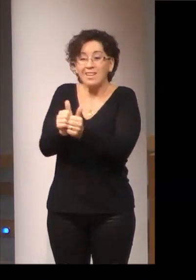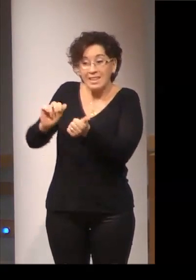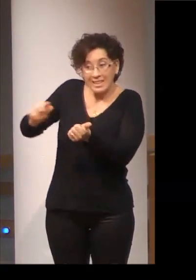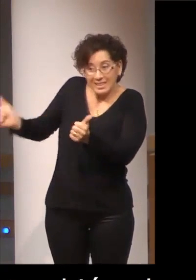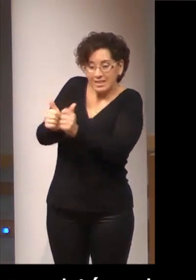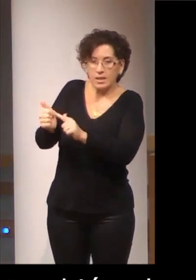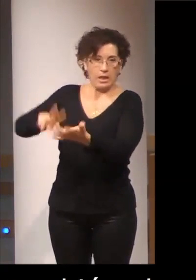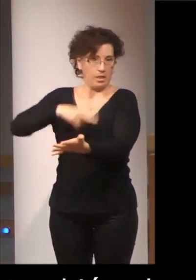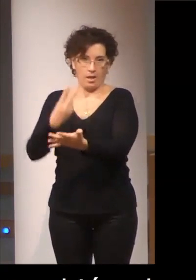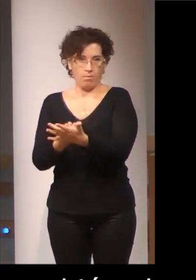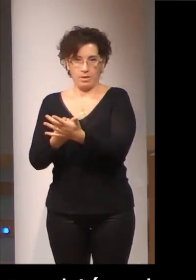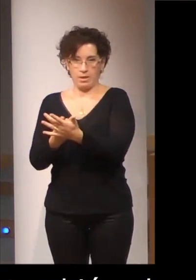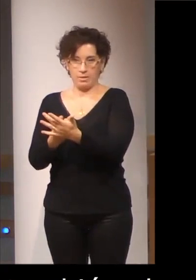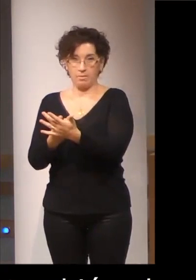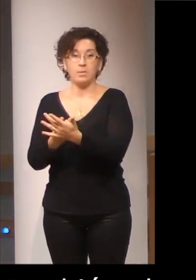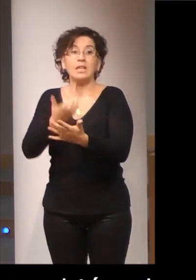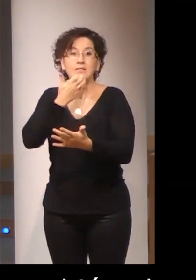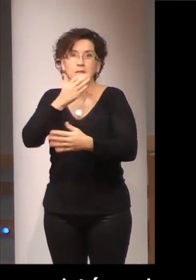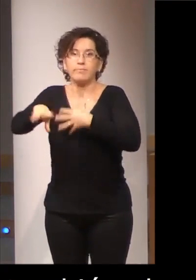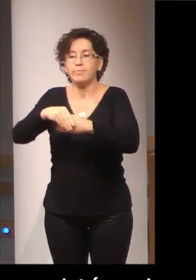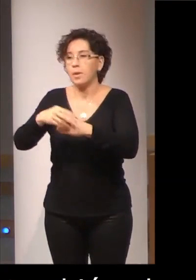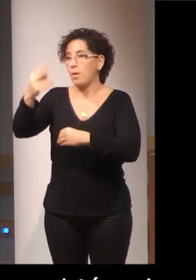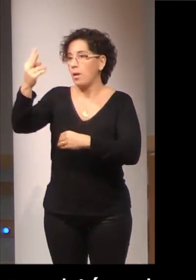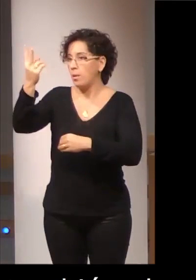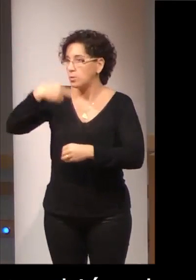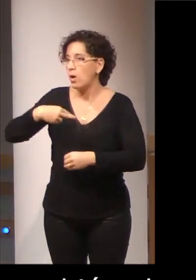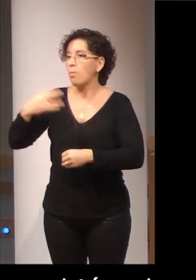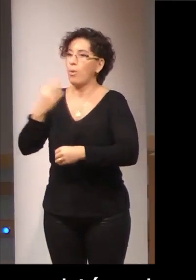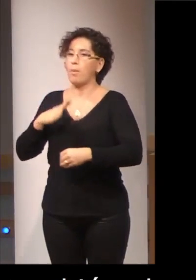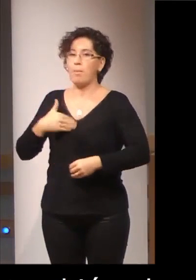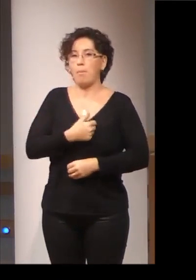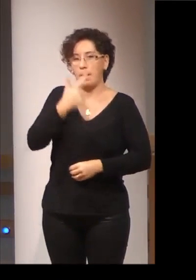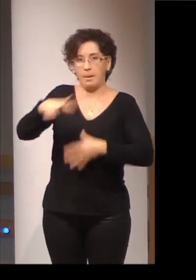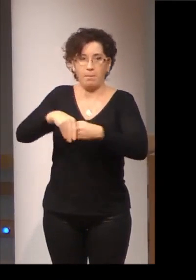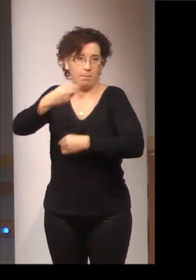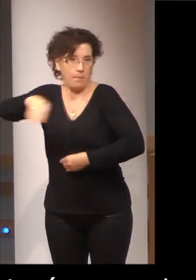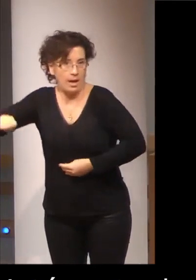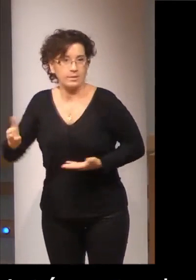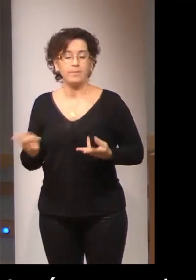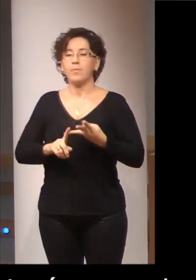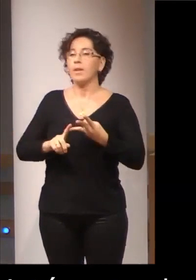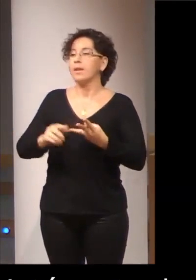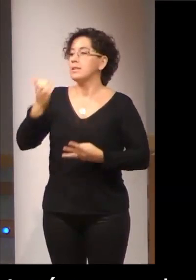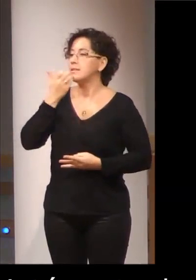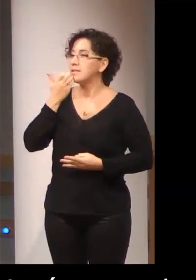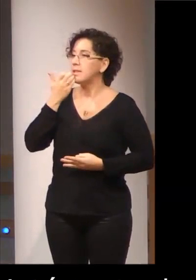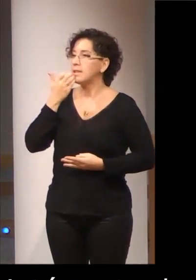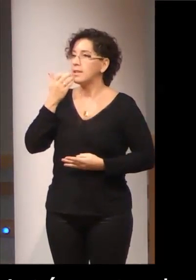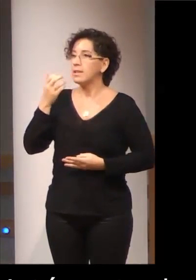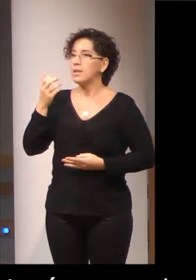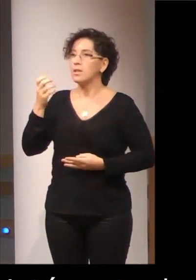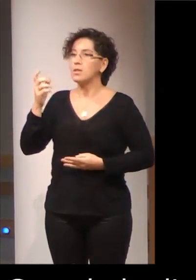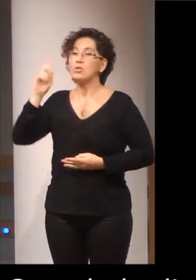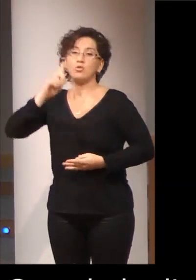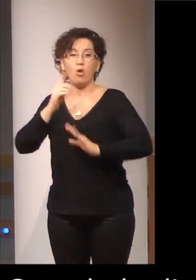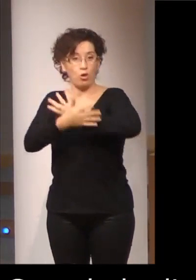lengua de signos. Cuando la discapacidad es visual, pues la persona que acompaña tiene otras funciones. En el caso de los alumnos con pérdida auditiva o sordos